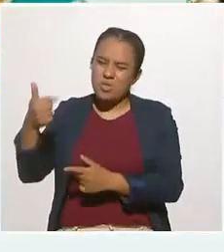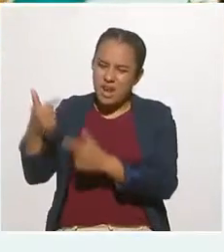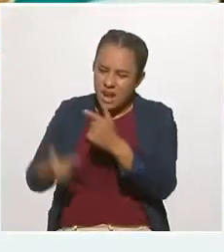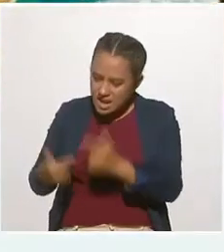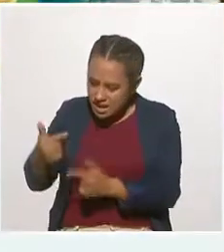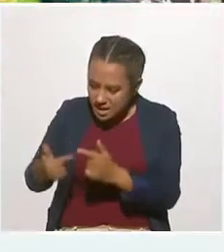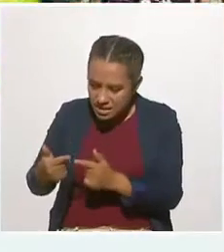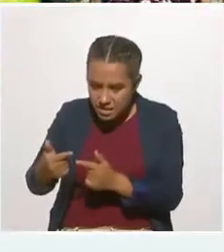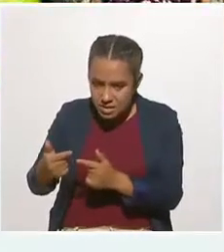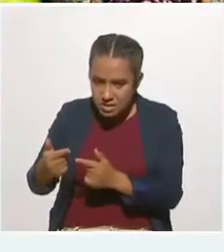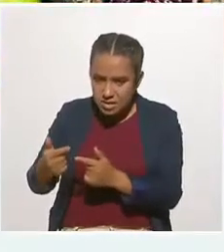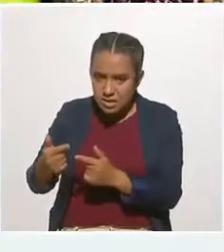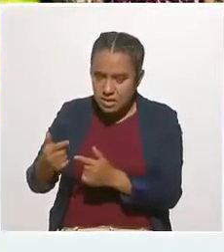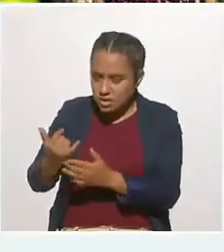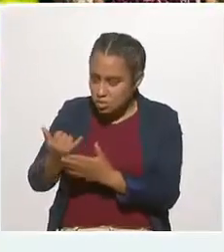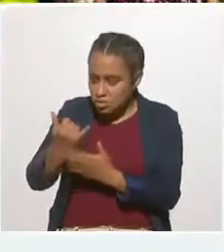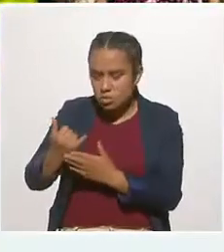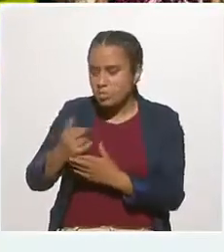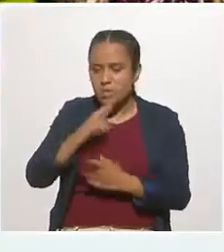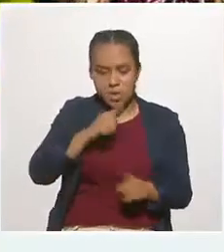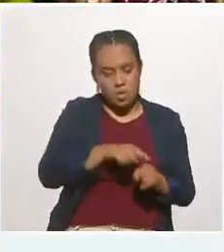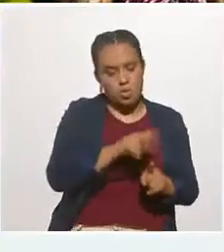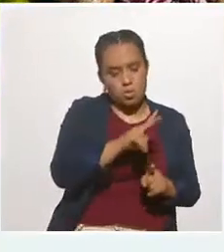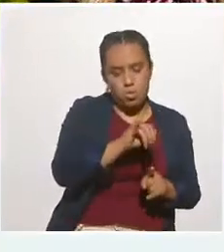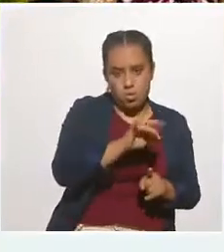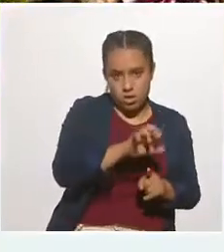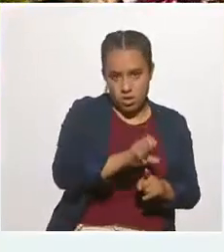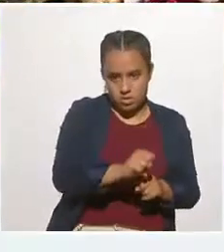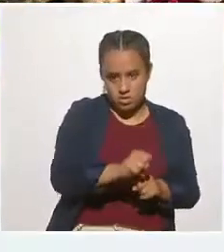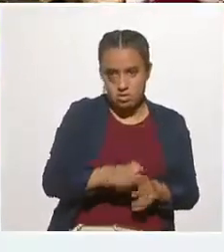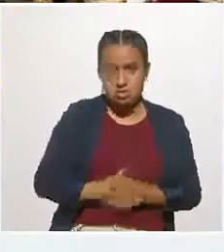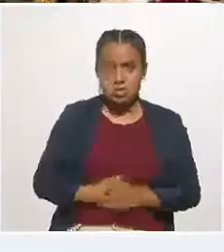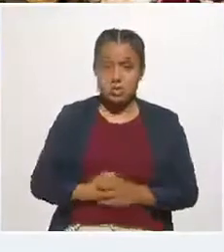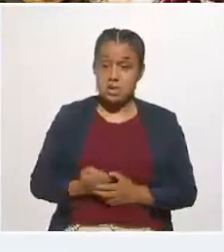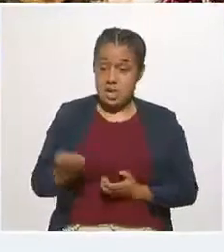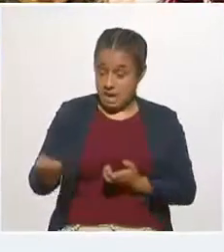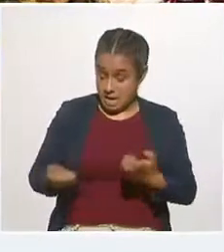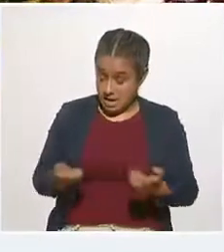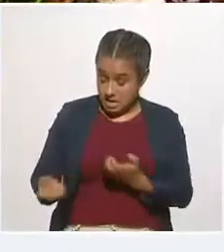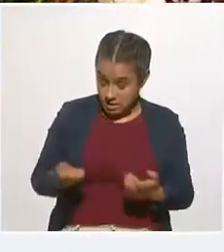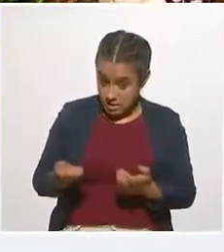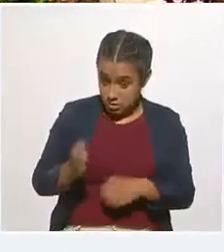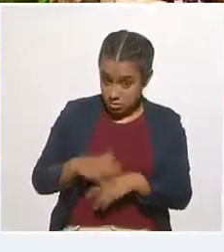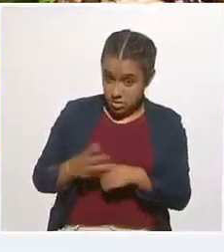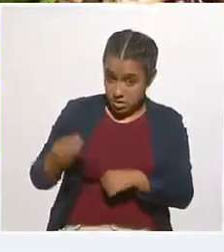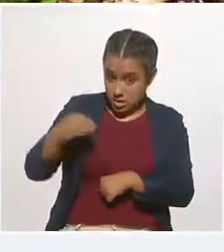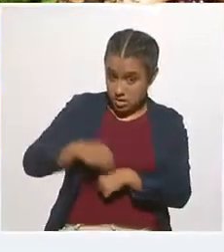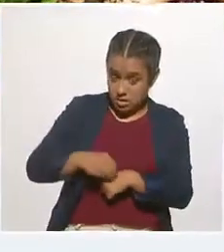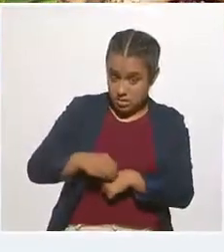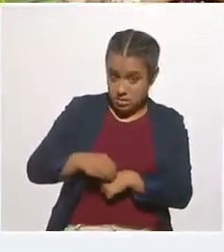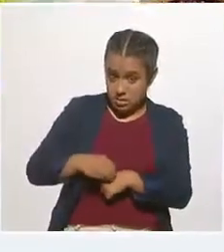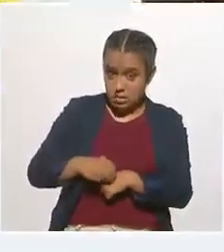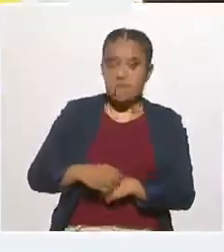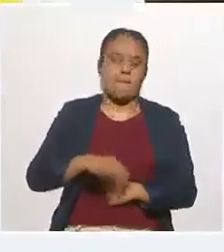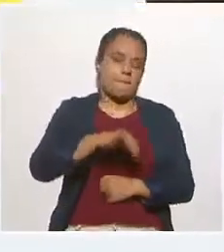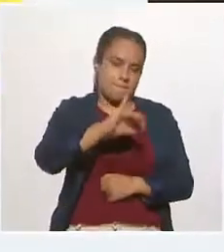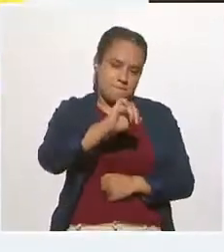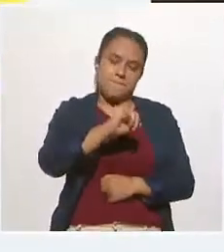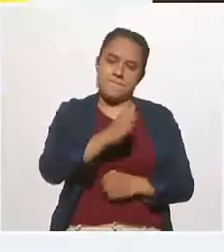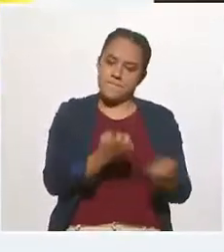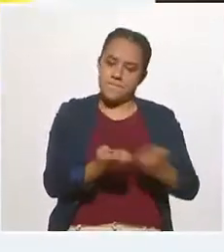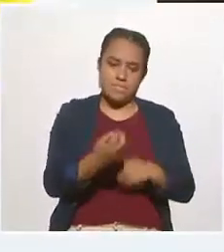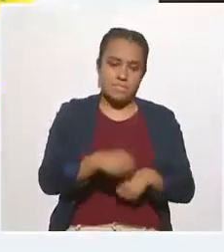las tiendas. Así es. ¿El ejercicio es complementario aparte de la alimentación? Sí, definitivamente. Los factores que nos